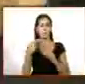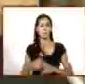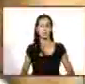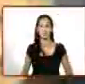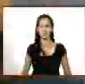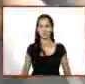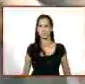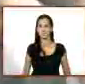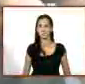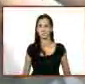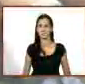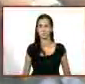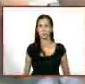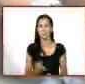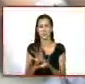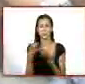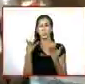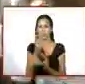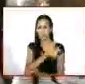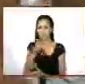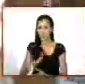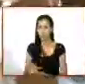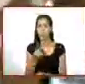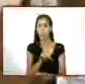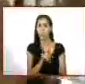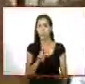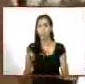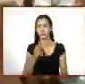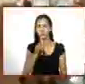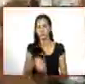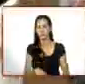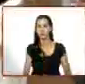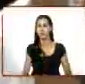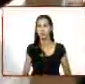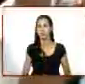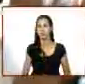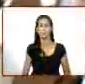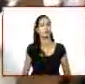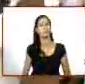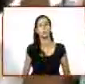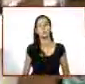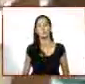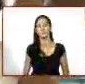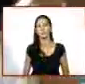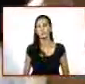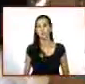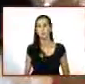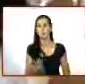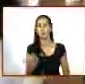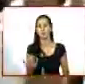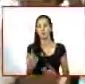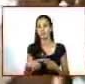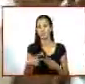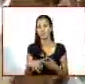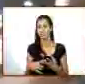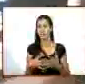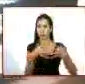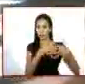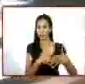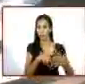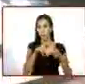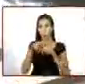En relación al despido masivo de empleados en Puerto Rico y a la situación de colonia dominada por Estados Unidos, el artista